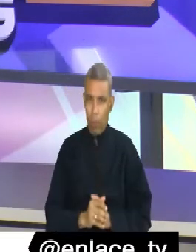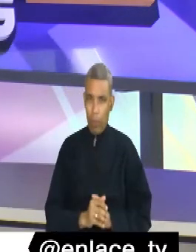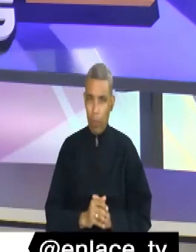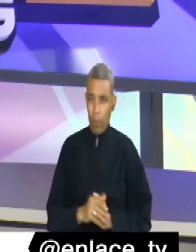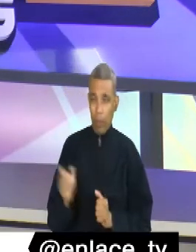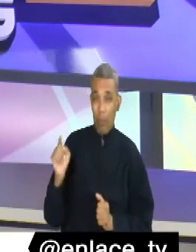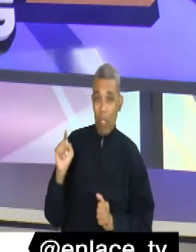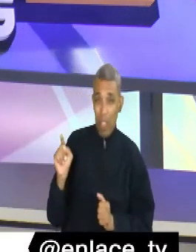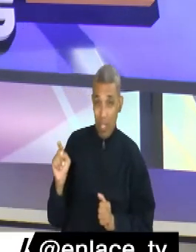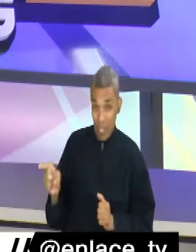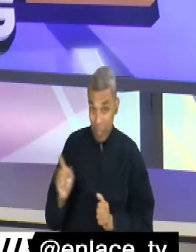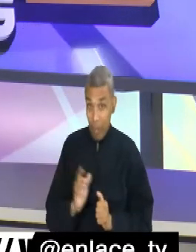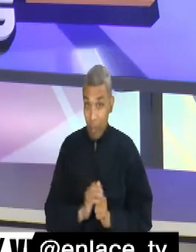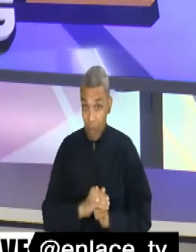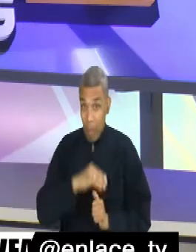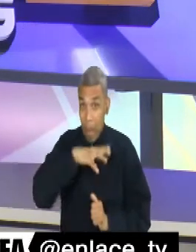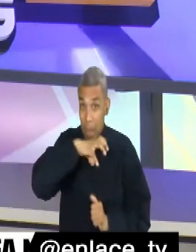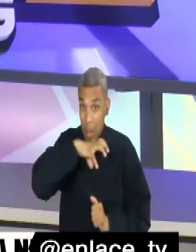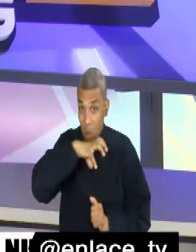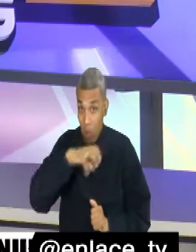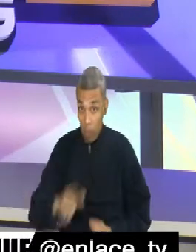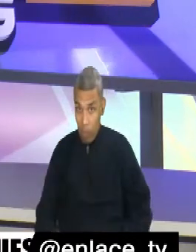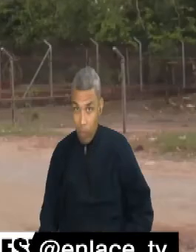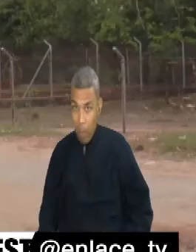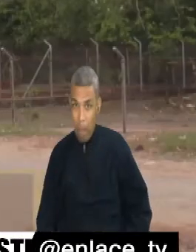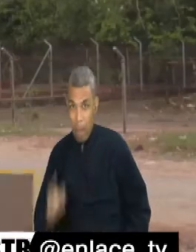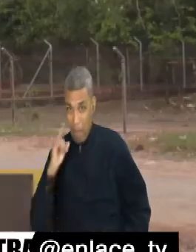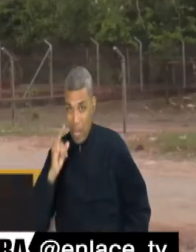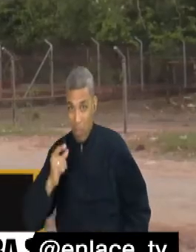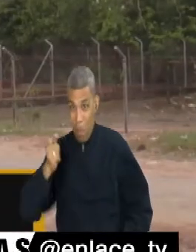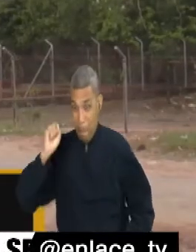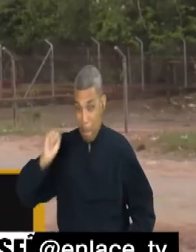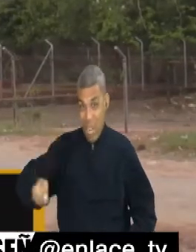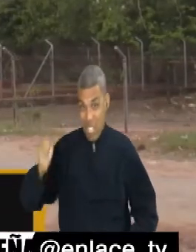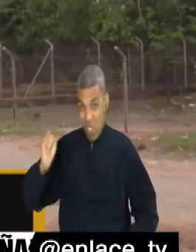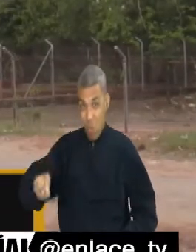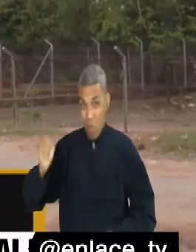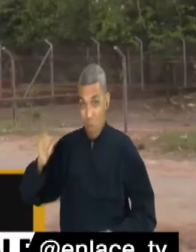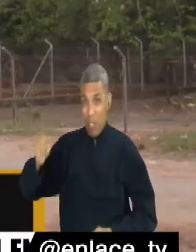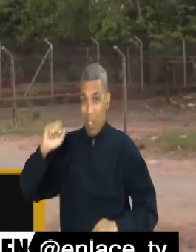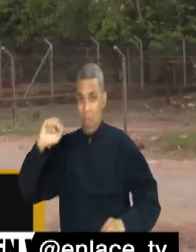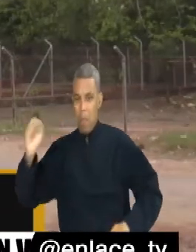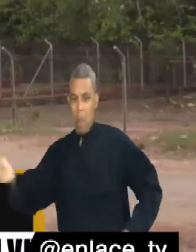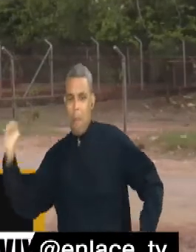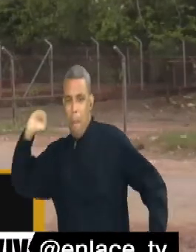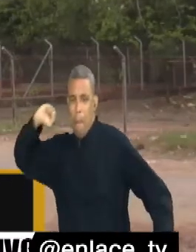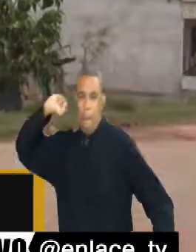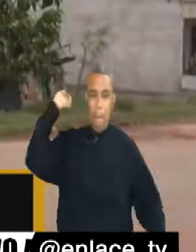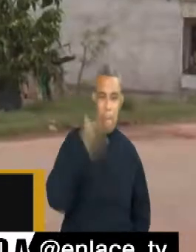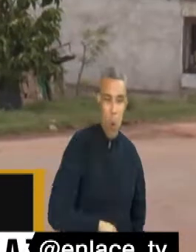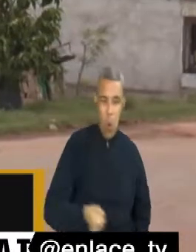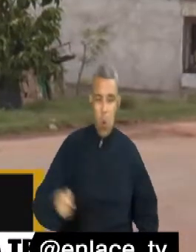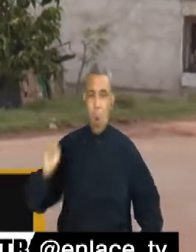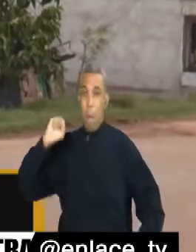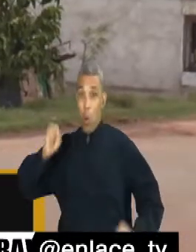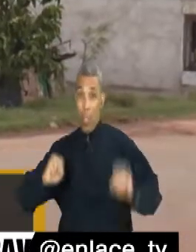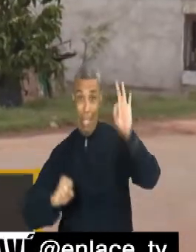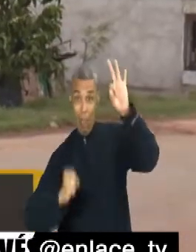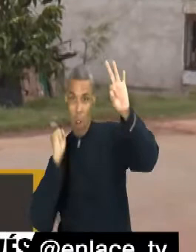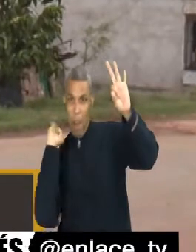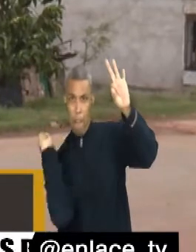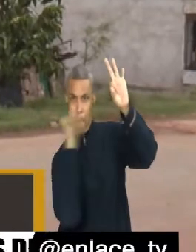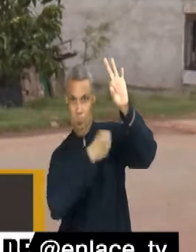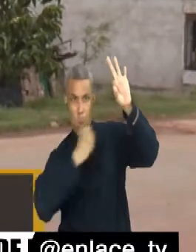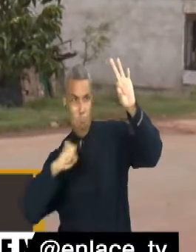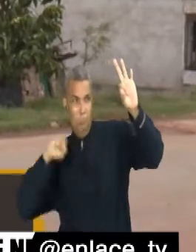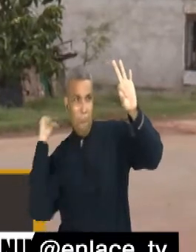un canino hasta causarle la muerte. Los hechos ocurrieron en el barrio Las Torres, sector de la comuna 5 de Barranca Bermeja, en donde el hombre